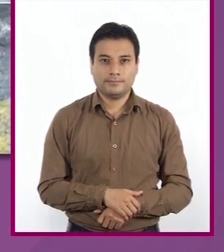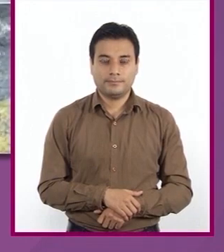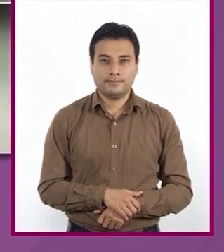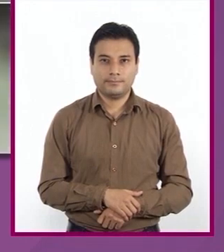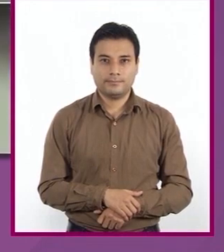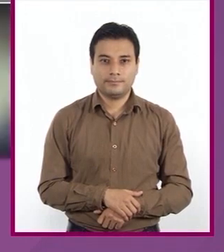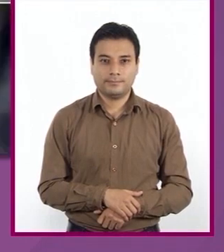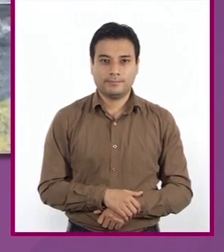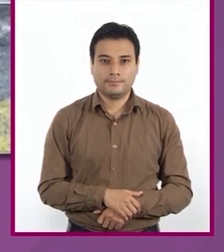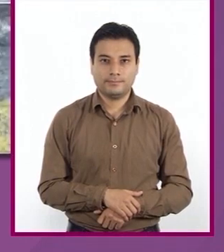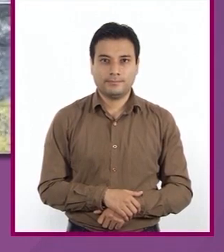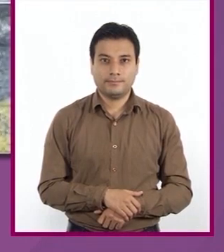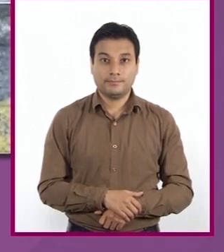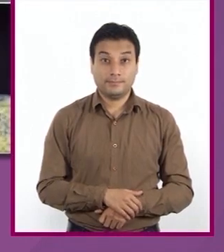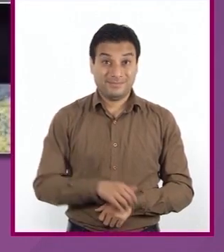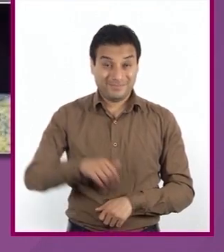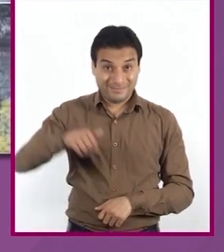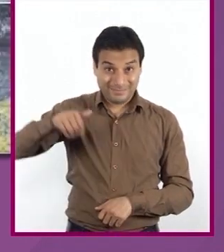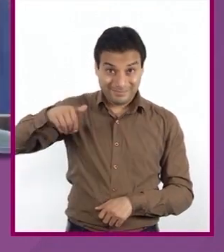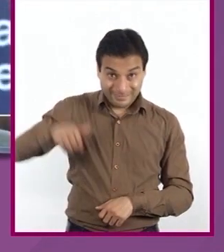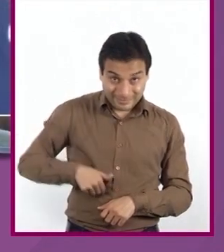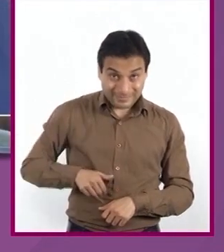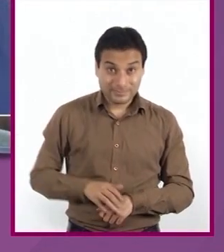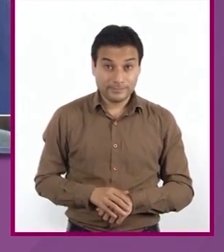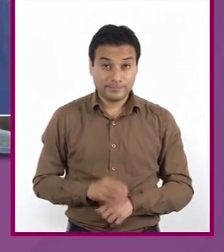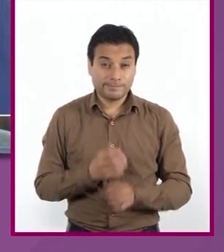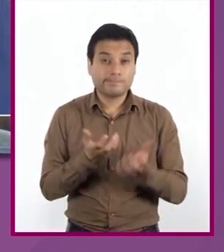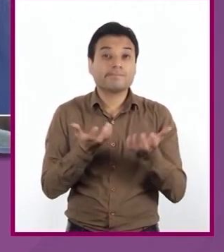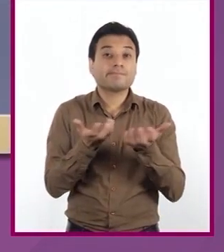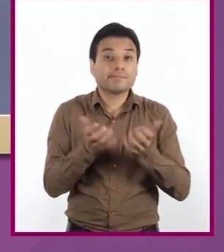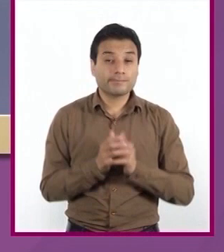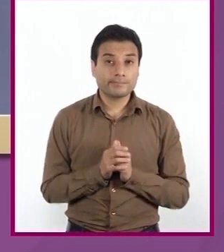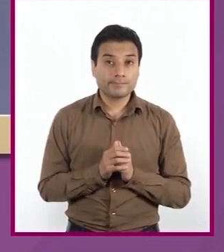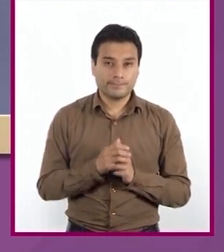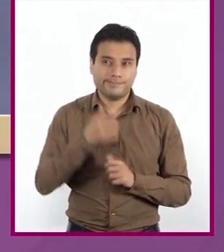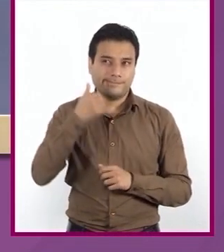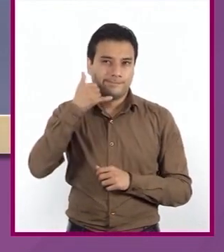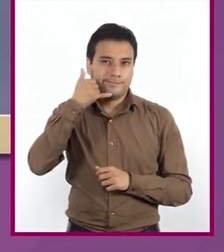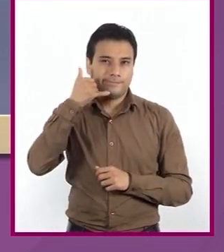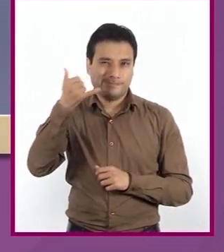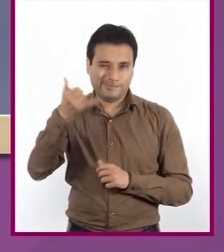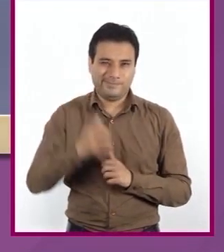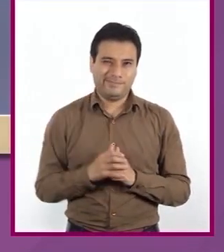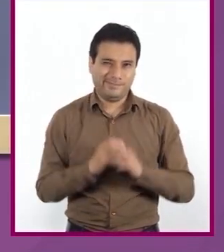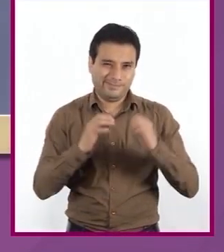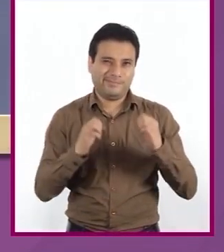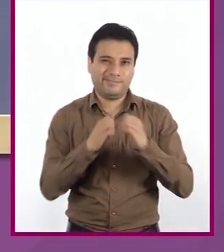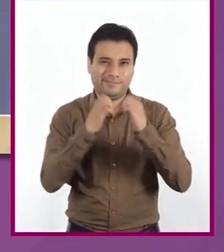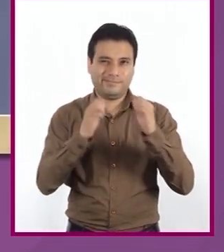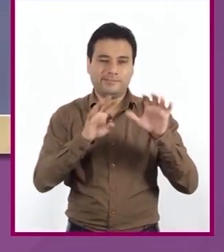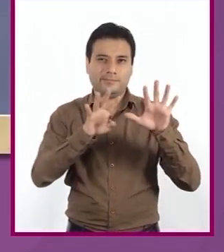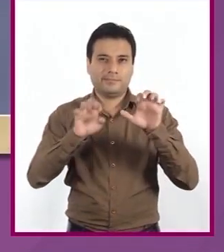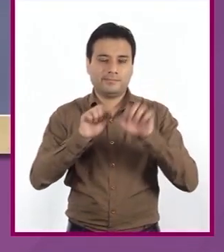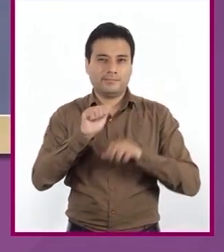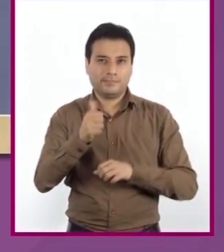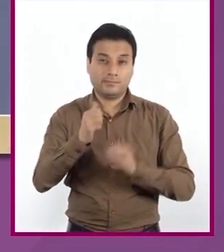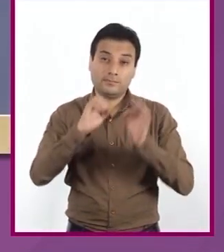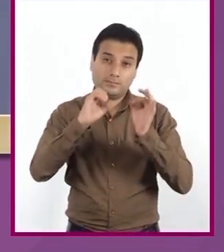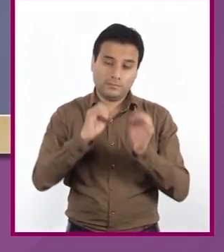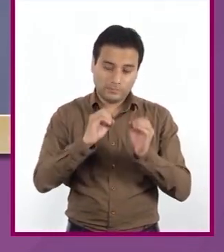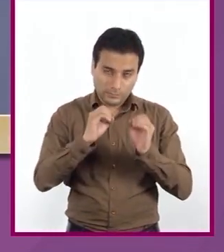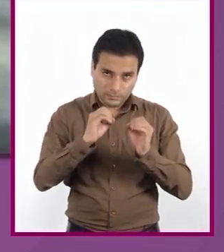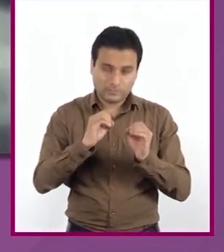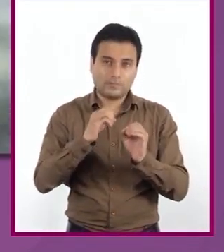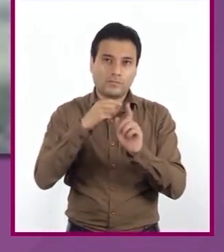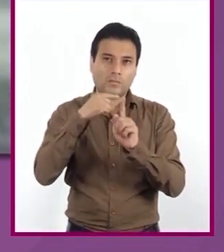Ante un accidente eléctrico debemos llamar al servicio de emergencia 911 o bien a la Cruz Roja